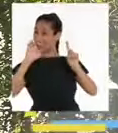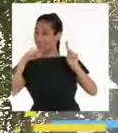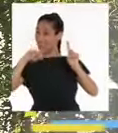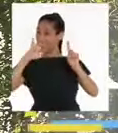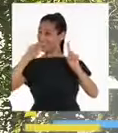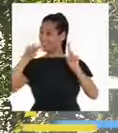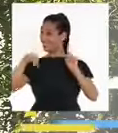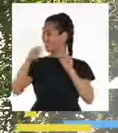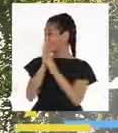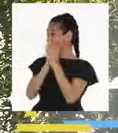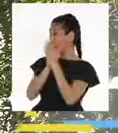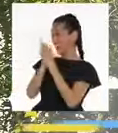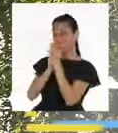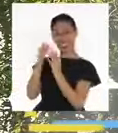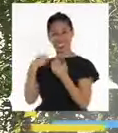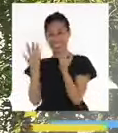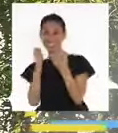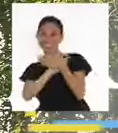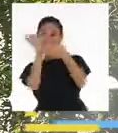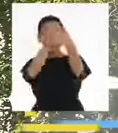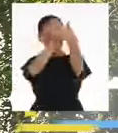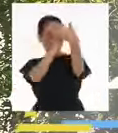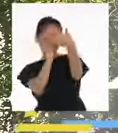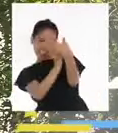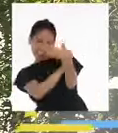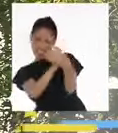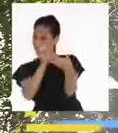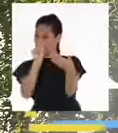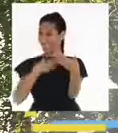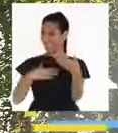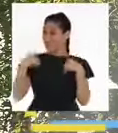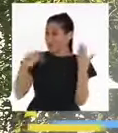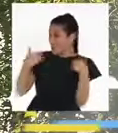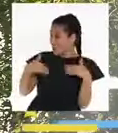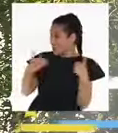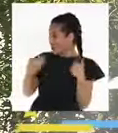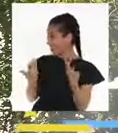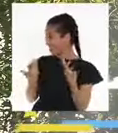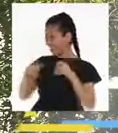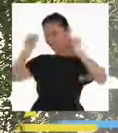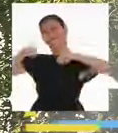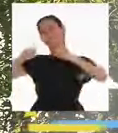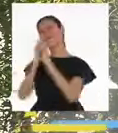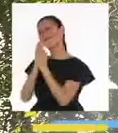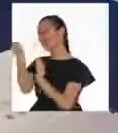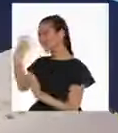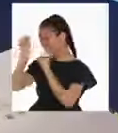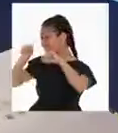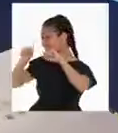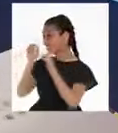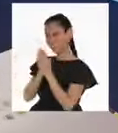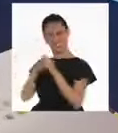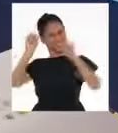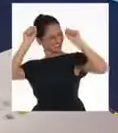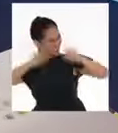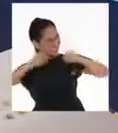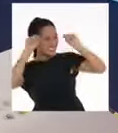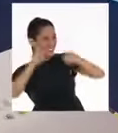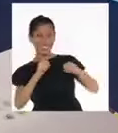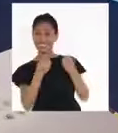llenar la tabla! ¡Quiero llenar la tabla, Techi! ¡Puedo, puedo, puedo! ¡Sí! ¡Dime que puedo! ¡Claro!